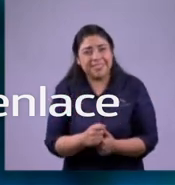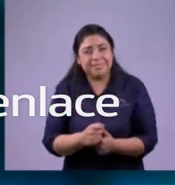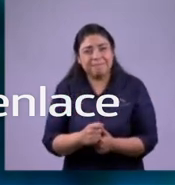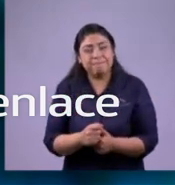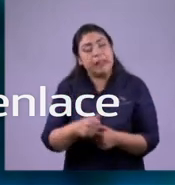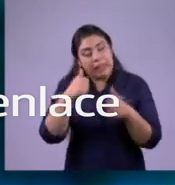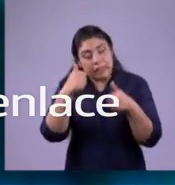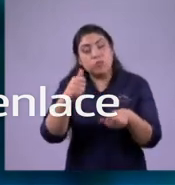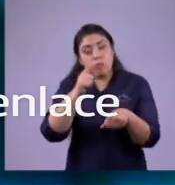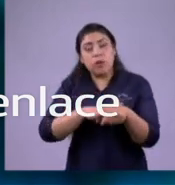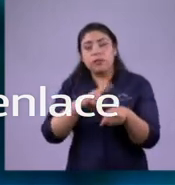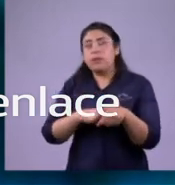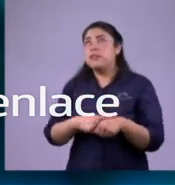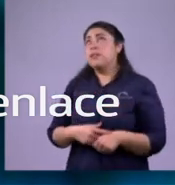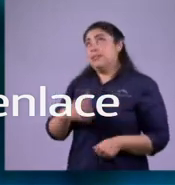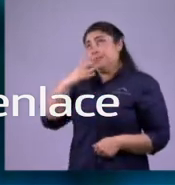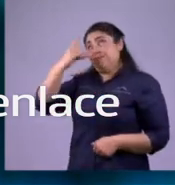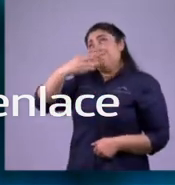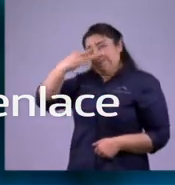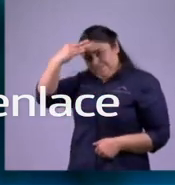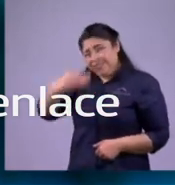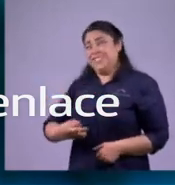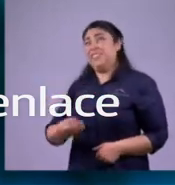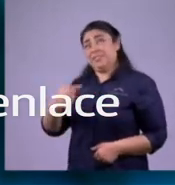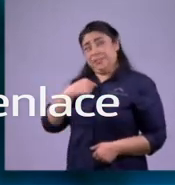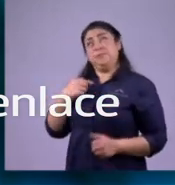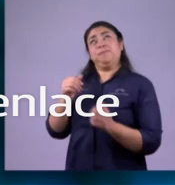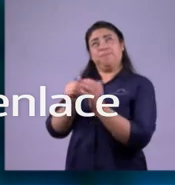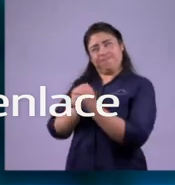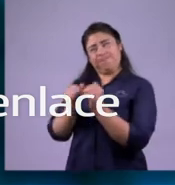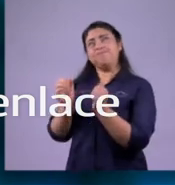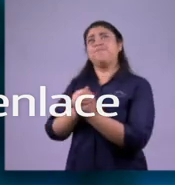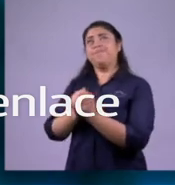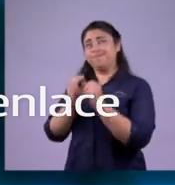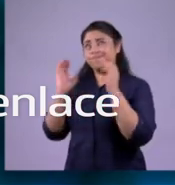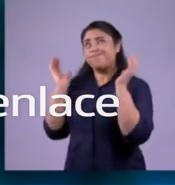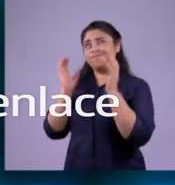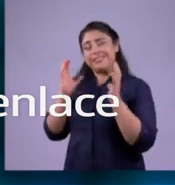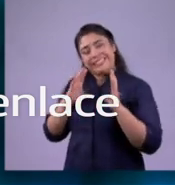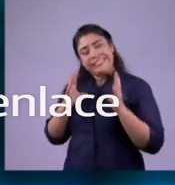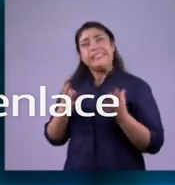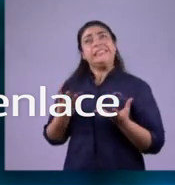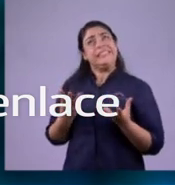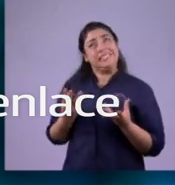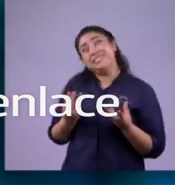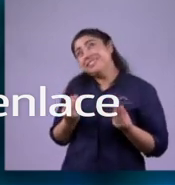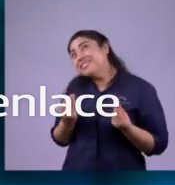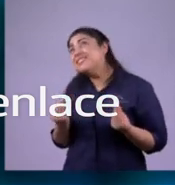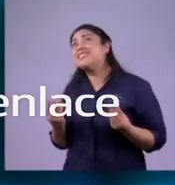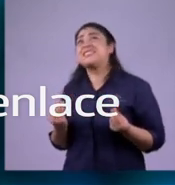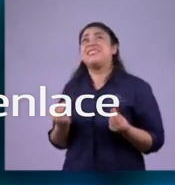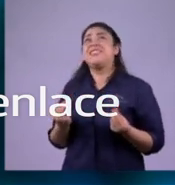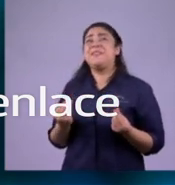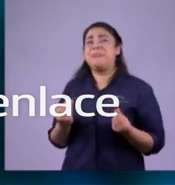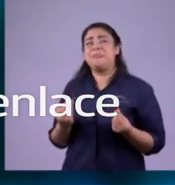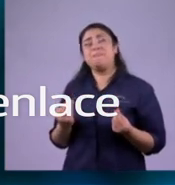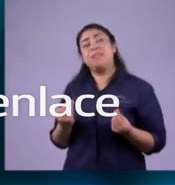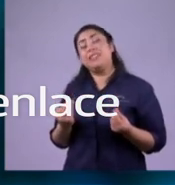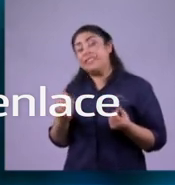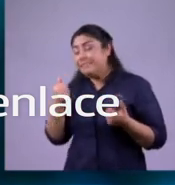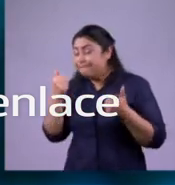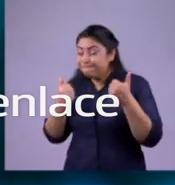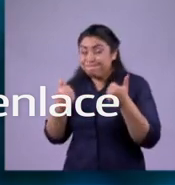señor soy sincero contigo estoy afanado tengo miedo tengo temor e incertidumbre